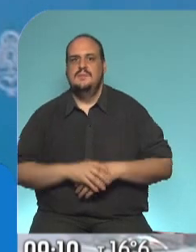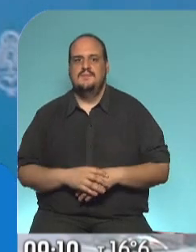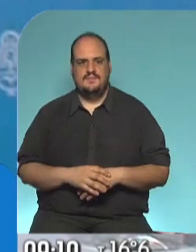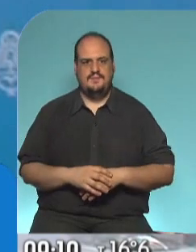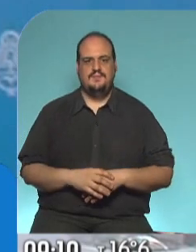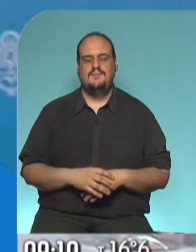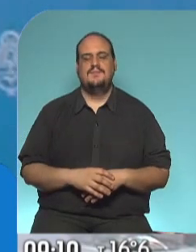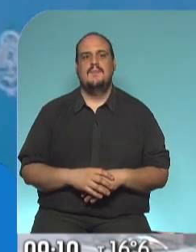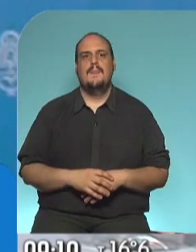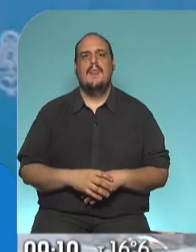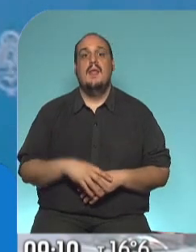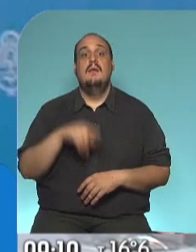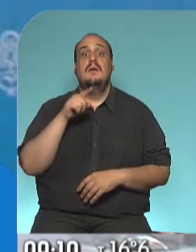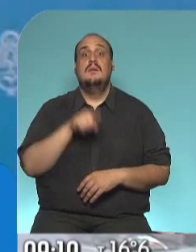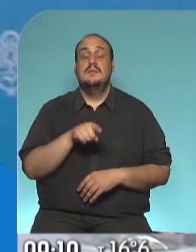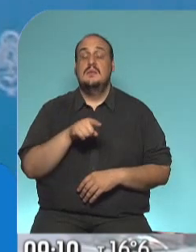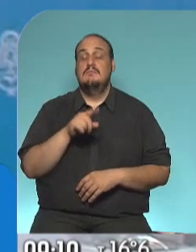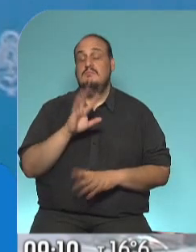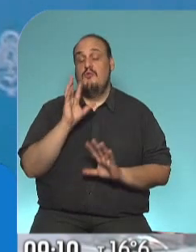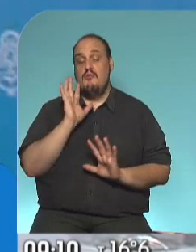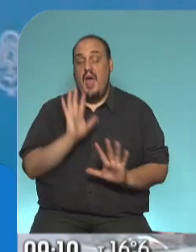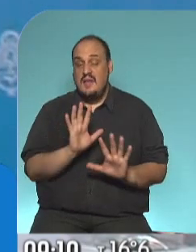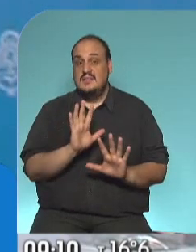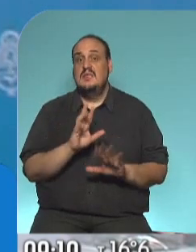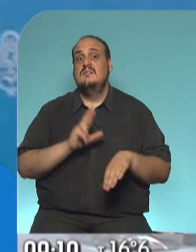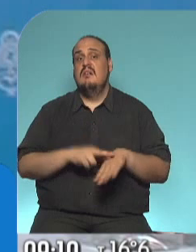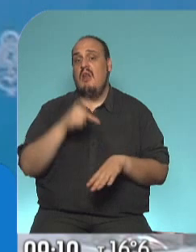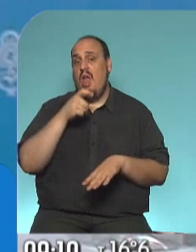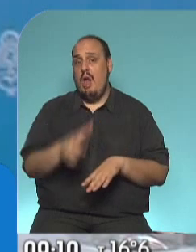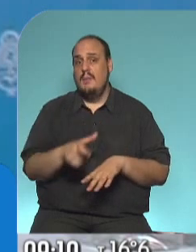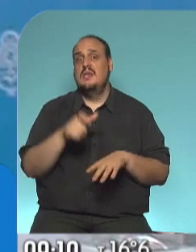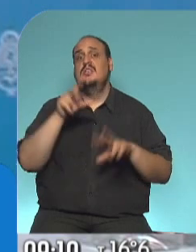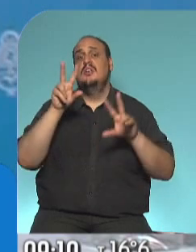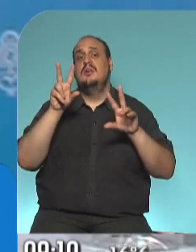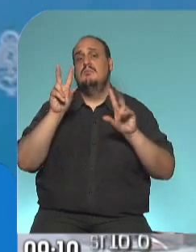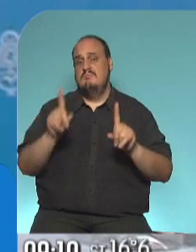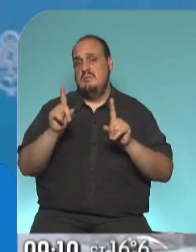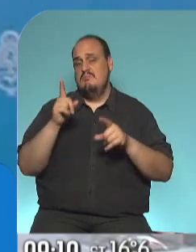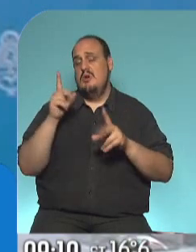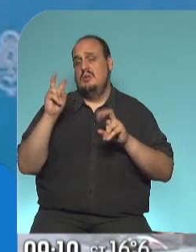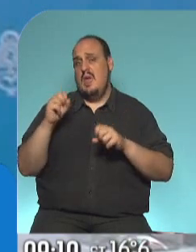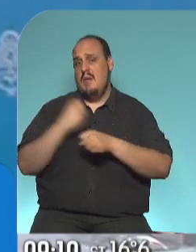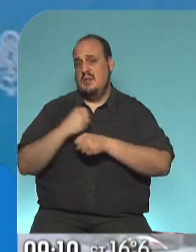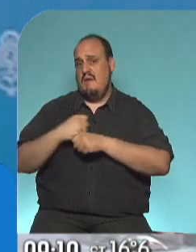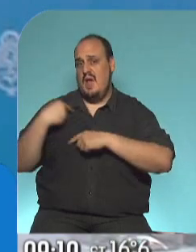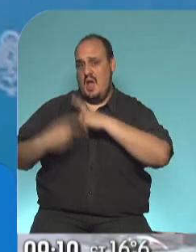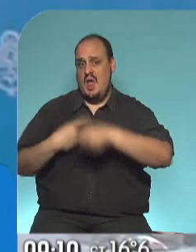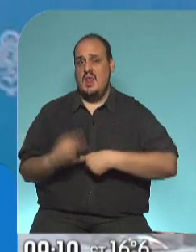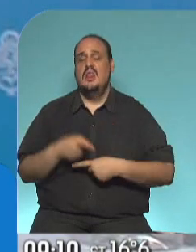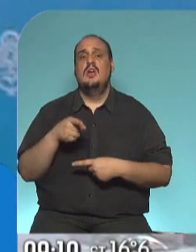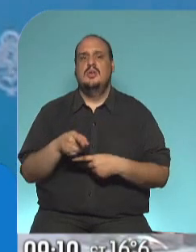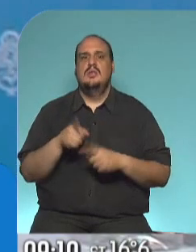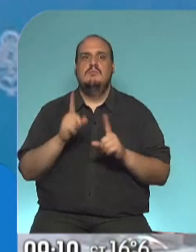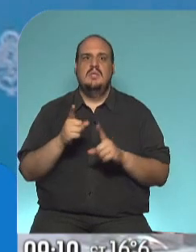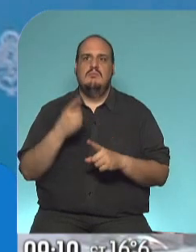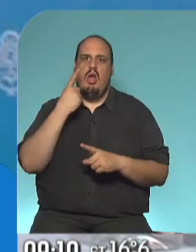extendida desde ese punto de vista las recomendaciones en relación a lo que venimos trabajando siempre y esto que venimos diciendo en